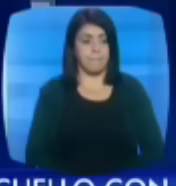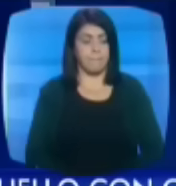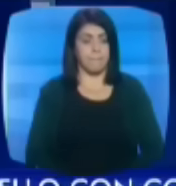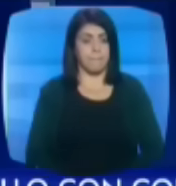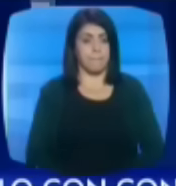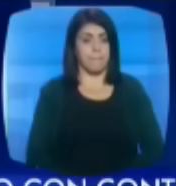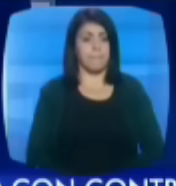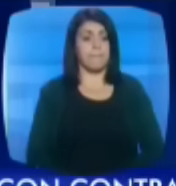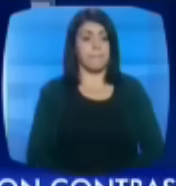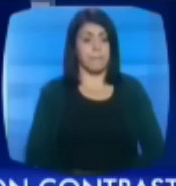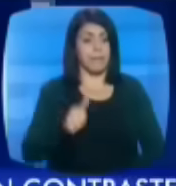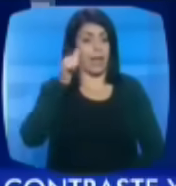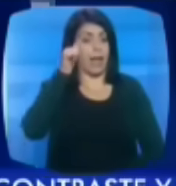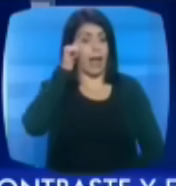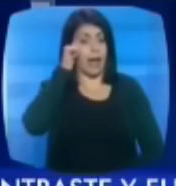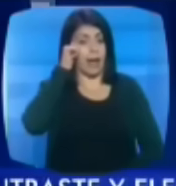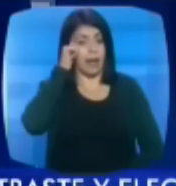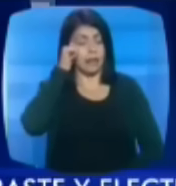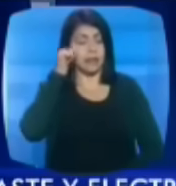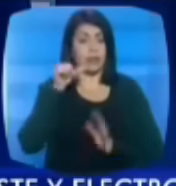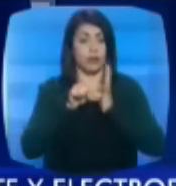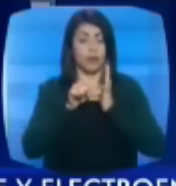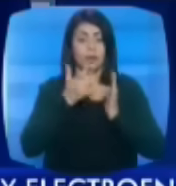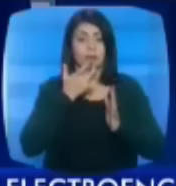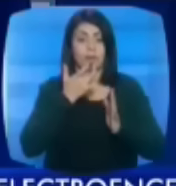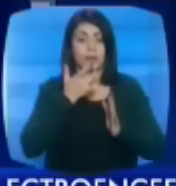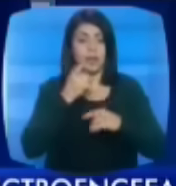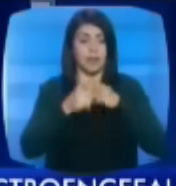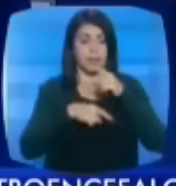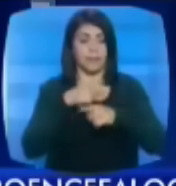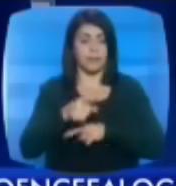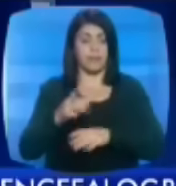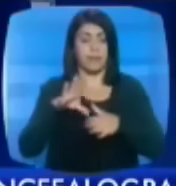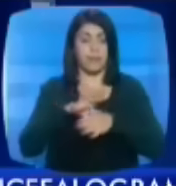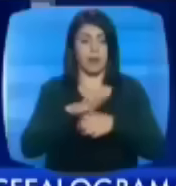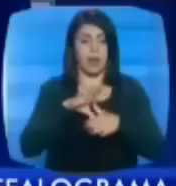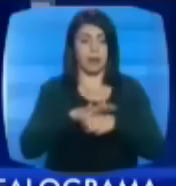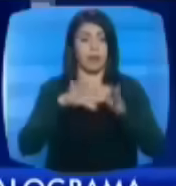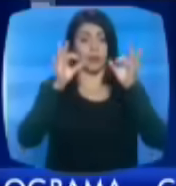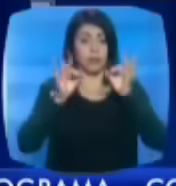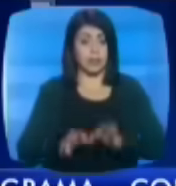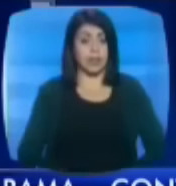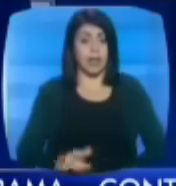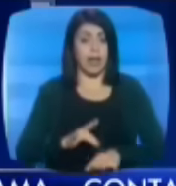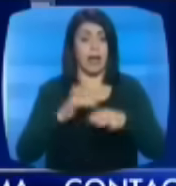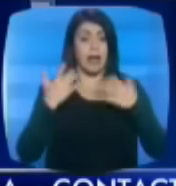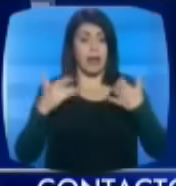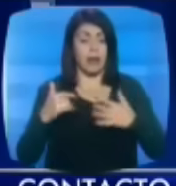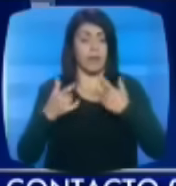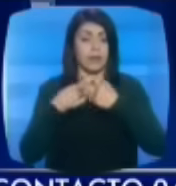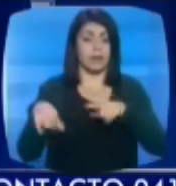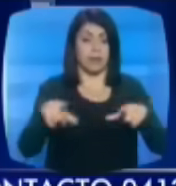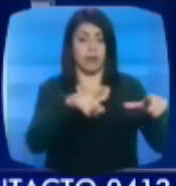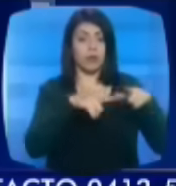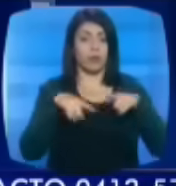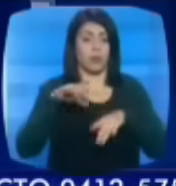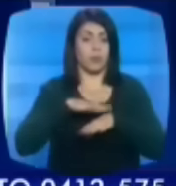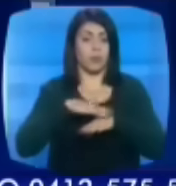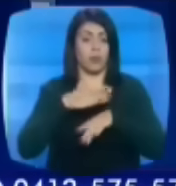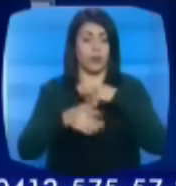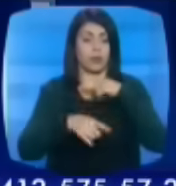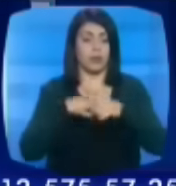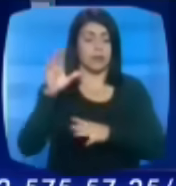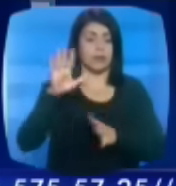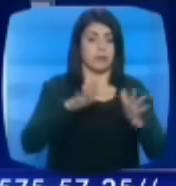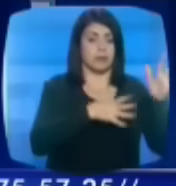Ahora nos vamos al continente asiático, específicamente a Filipinas, donde este martes fue decretado estado de alerta en varias provincias ante la llegada